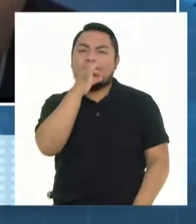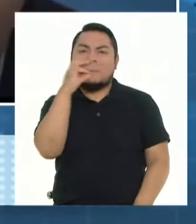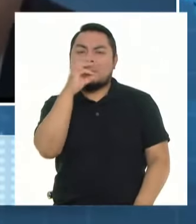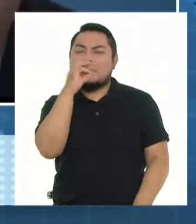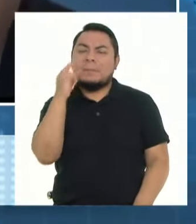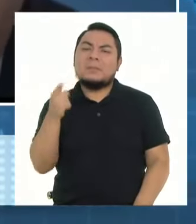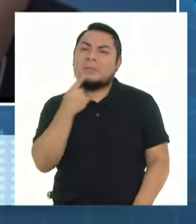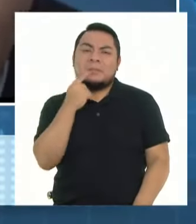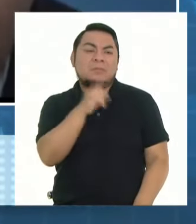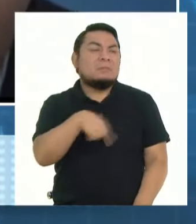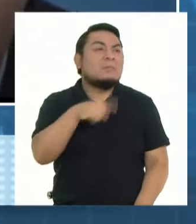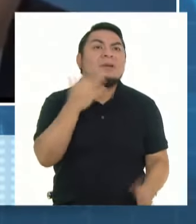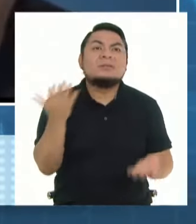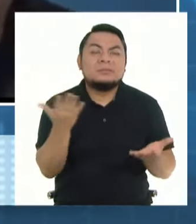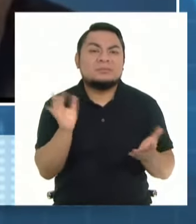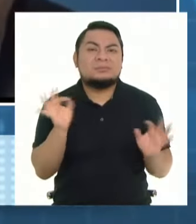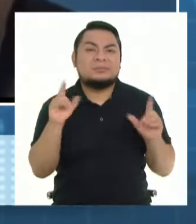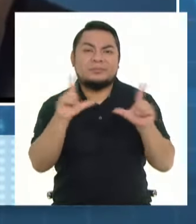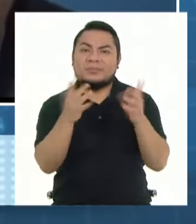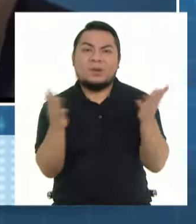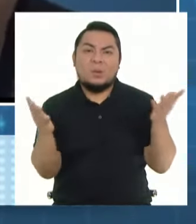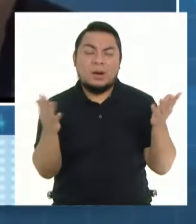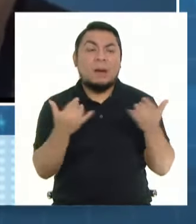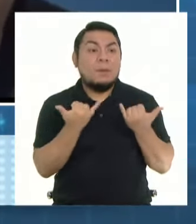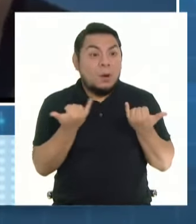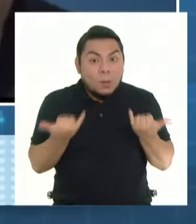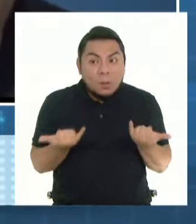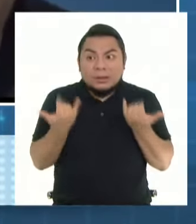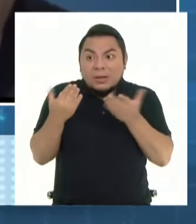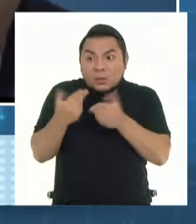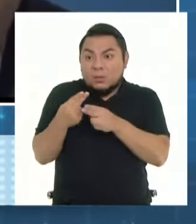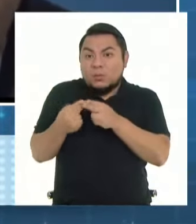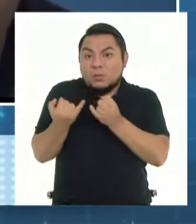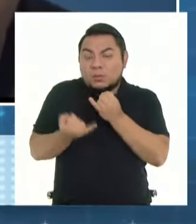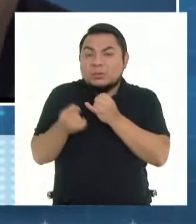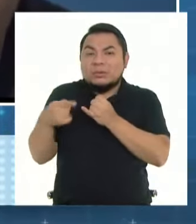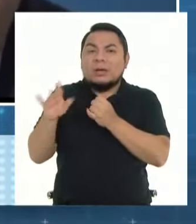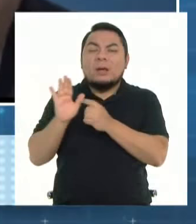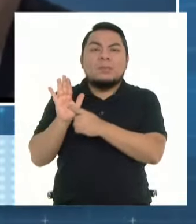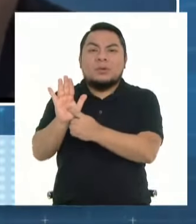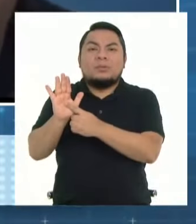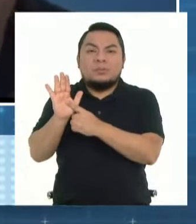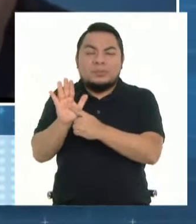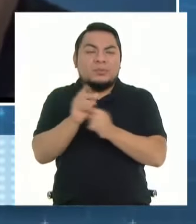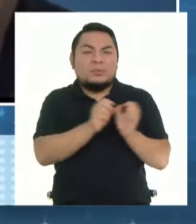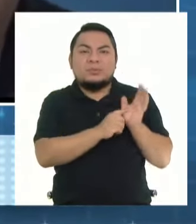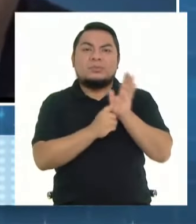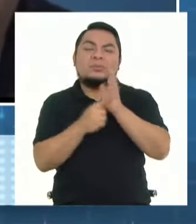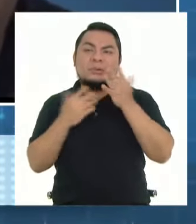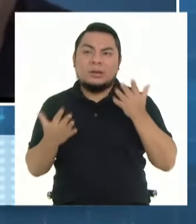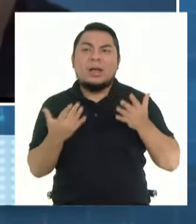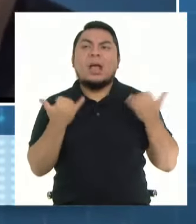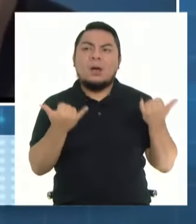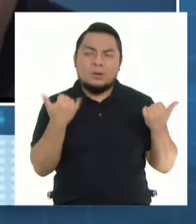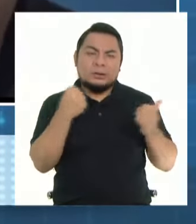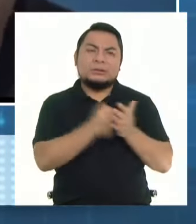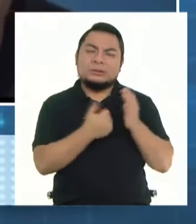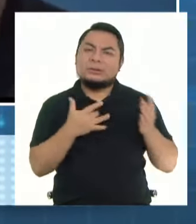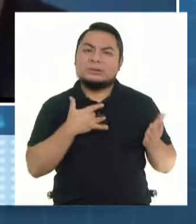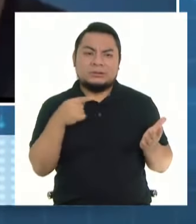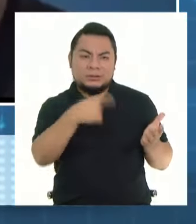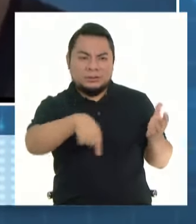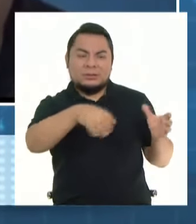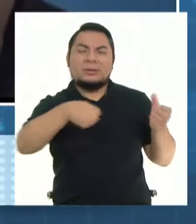de televisión. No lo tenemos. Pero ciertamente también pensamos que los plazos tienen que empezar a sentirse.